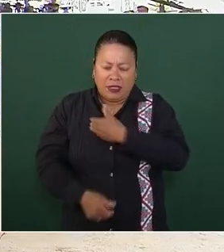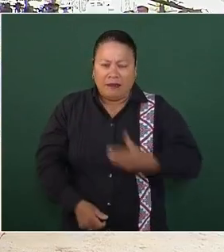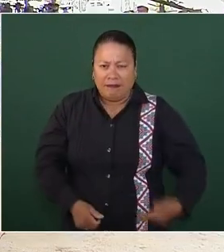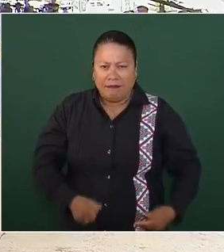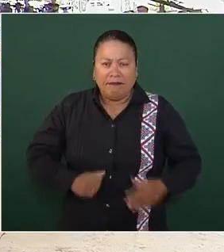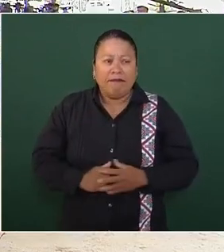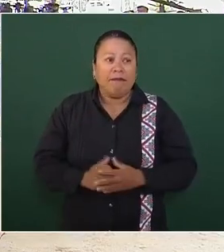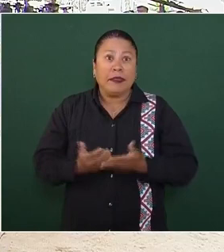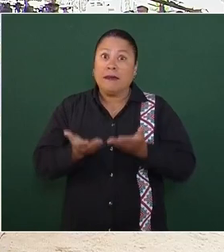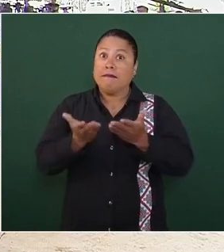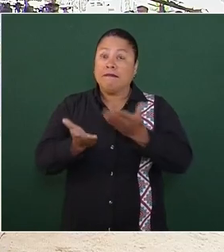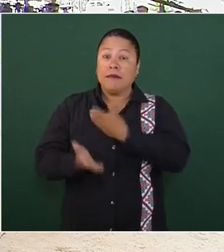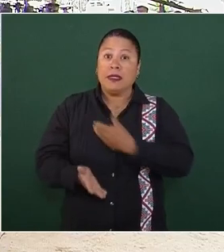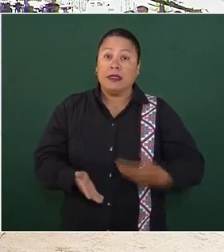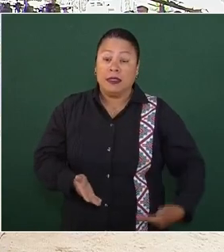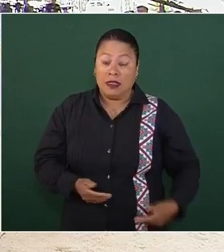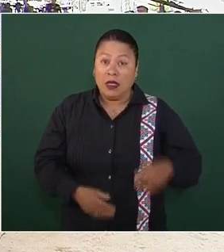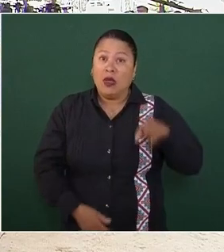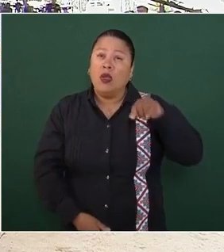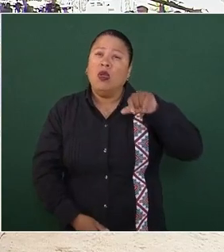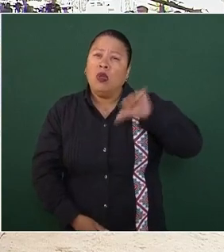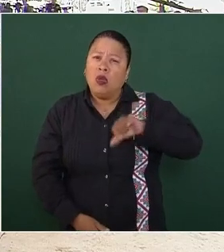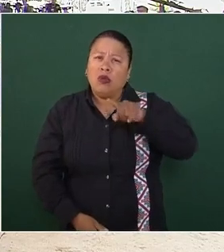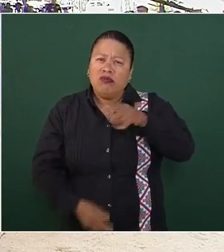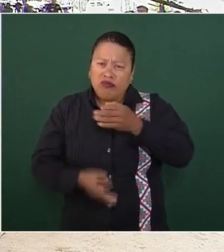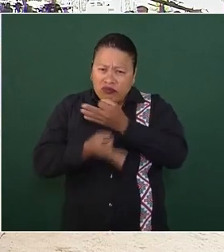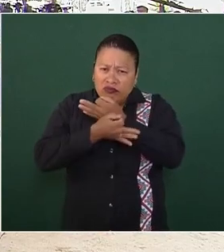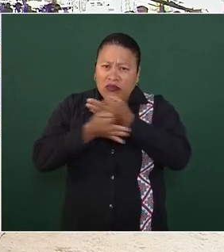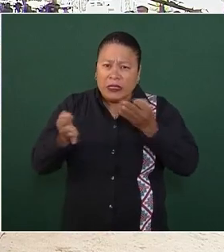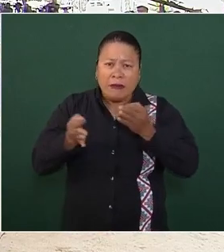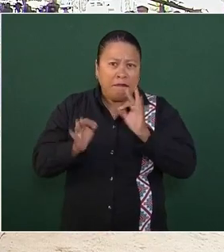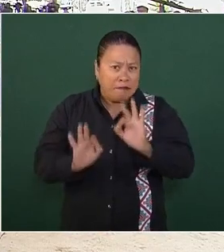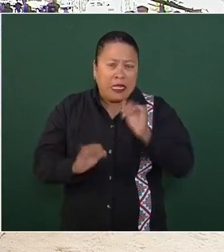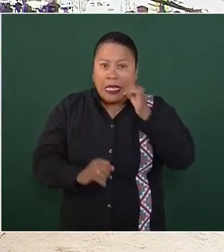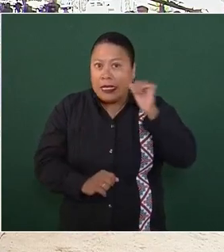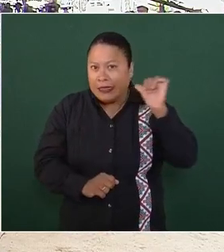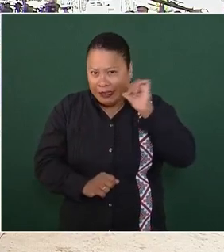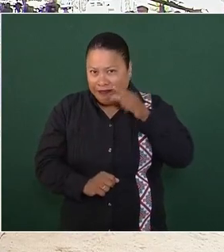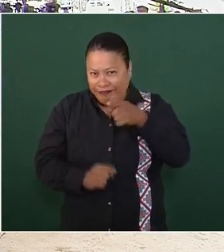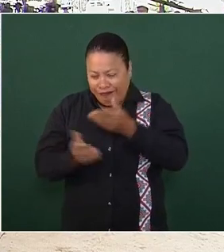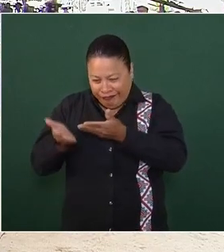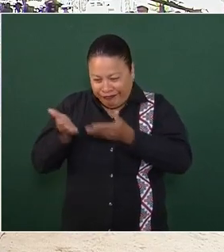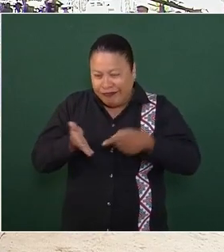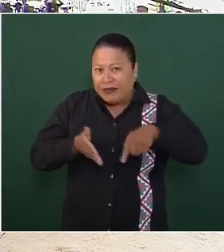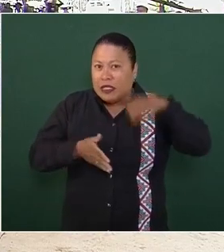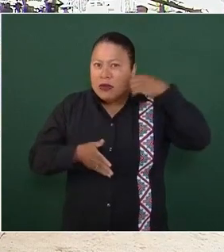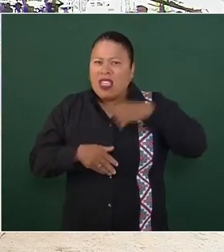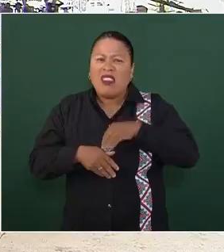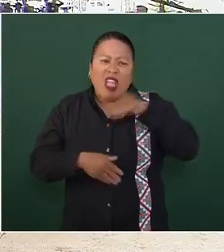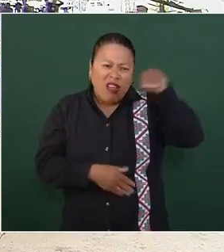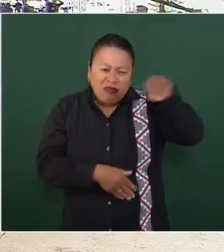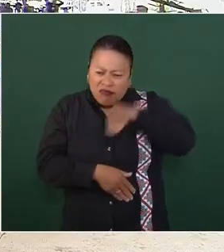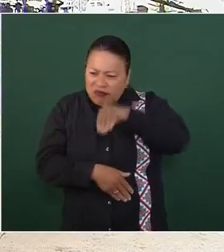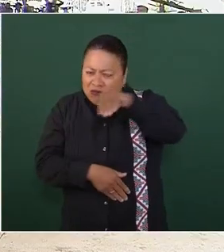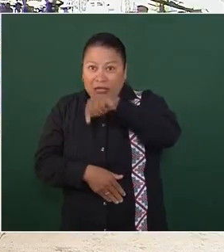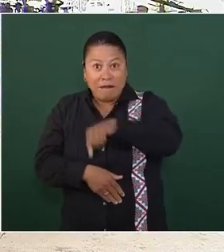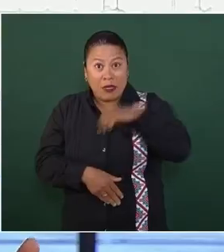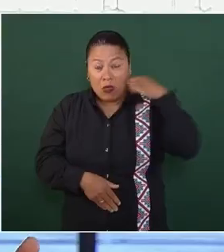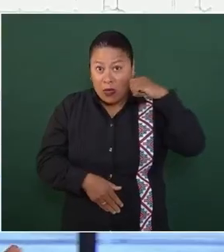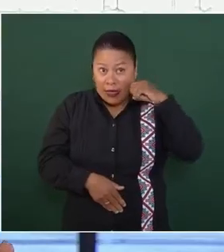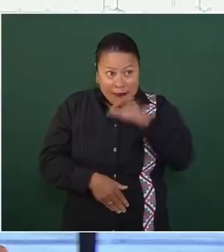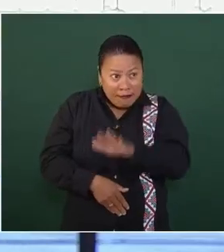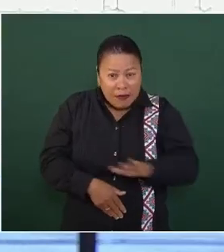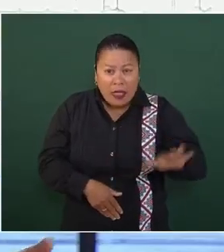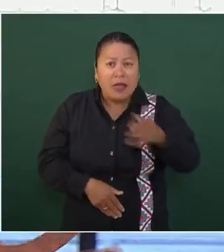señor presidente el día de hoy anunció usted bueno ya desde ayer está usted por acá una gira intensa por Oaxaca sin